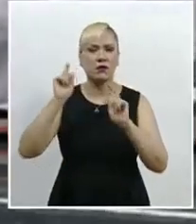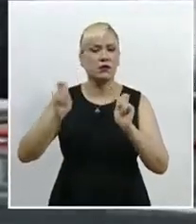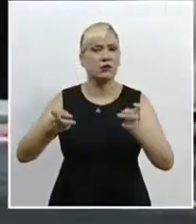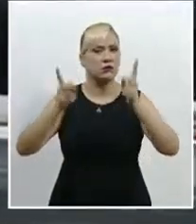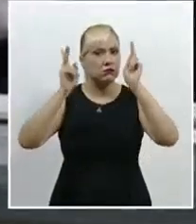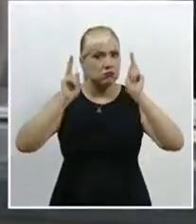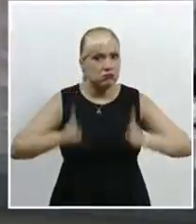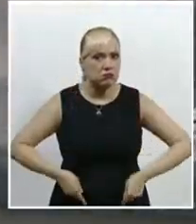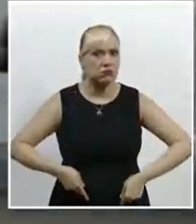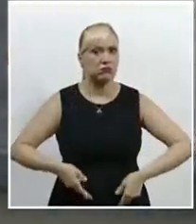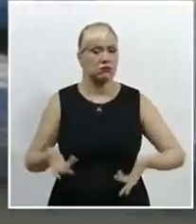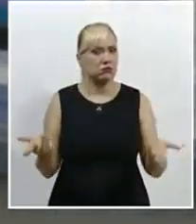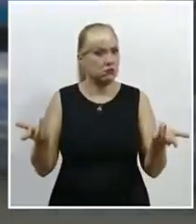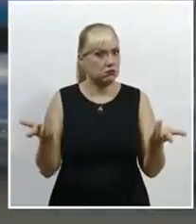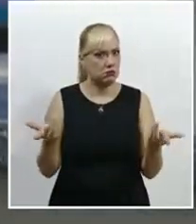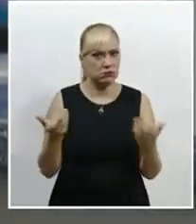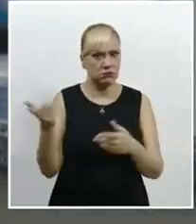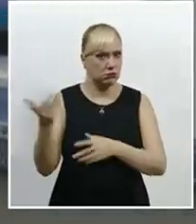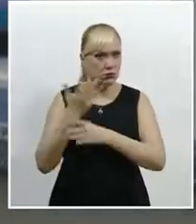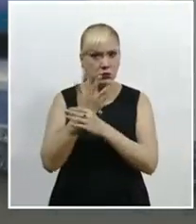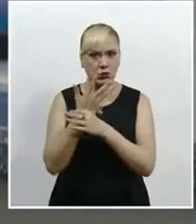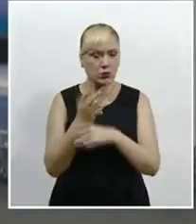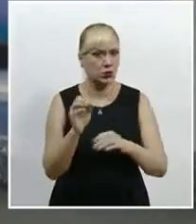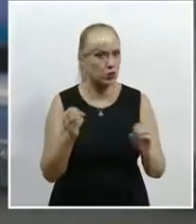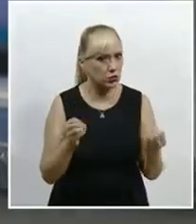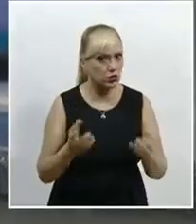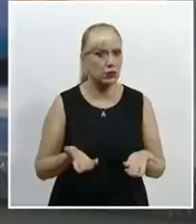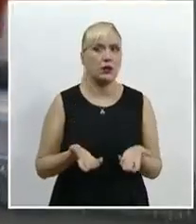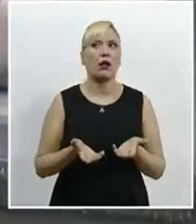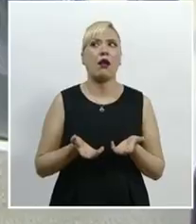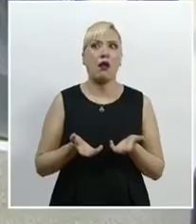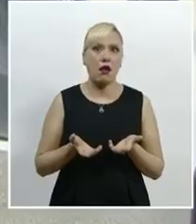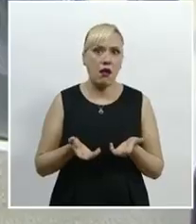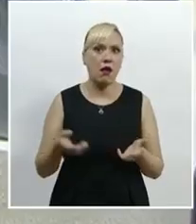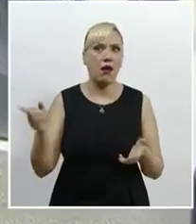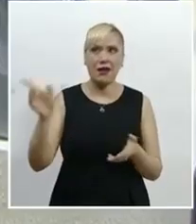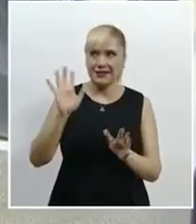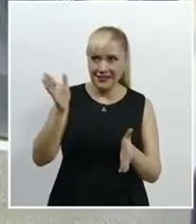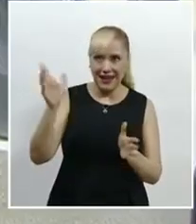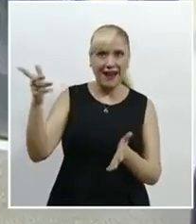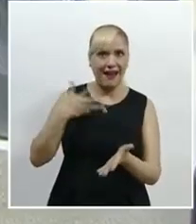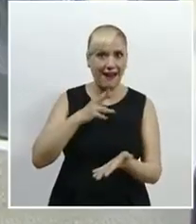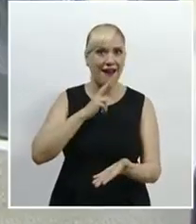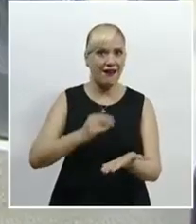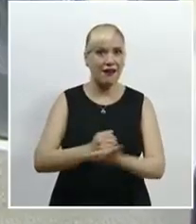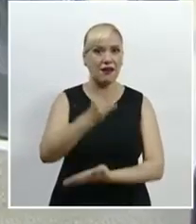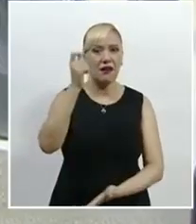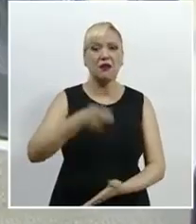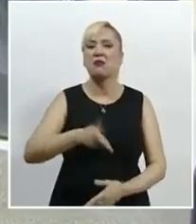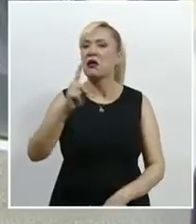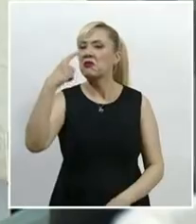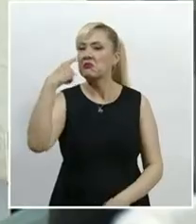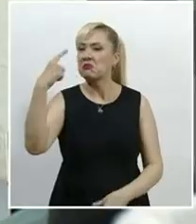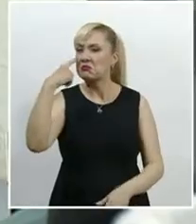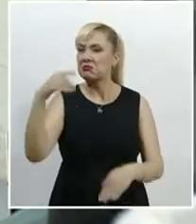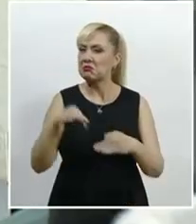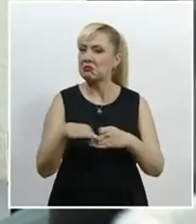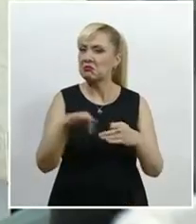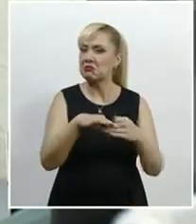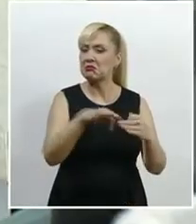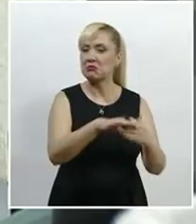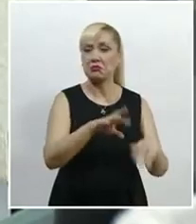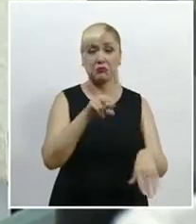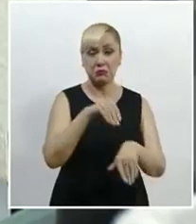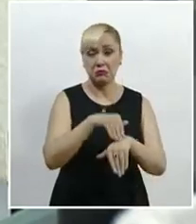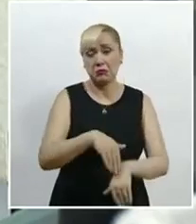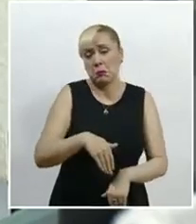la autonomía reproductiva. La organización señaló que pese a esta resolución del Tribunal Constitucional, es frecuente que en caso de incumplimiento,